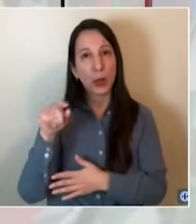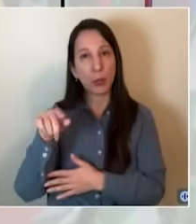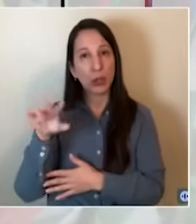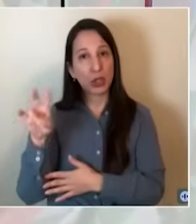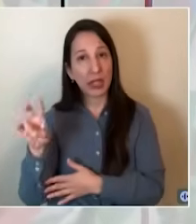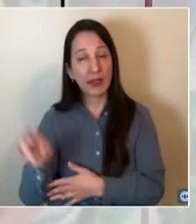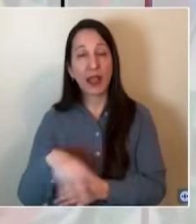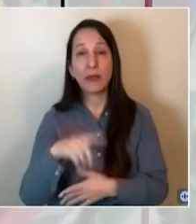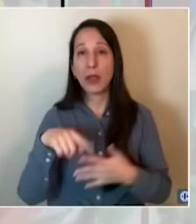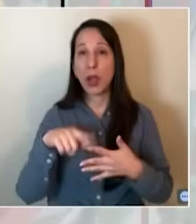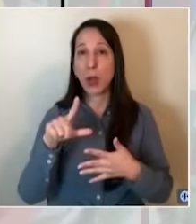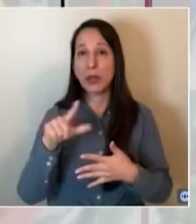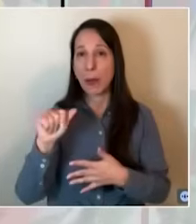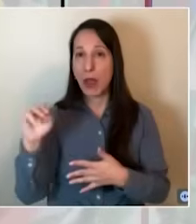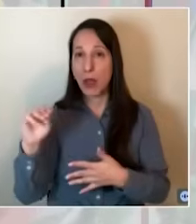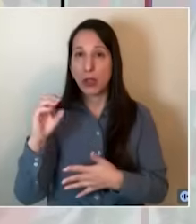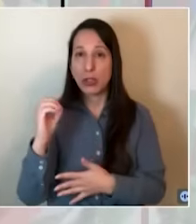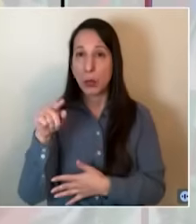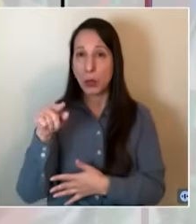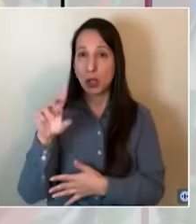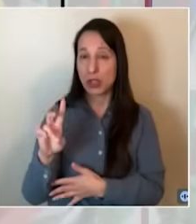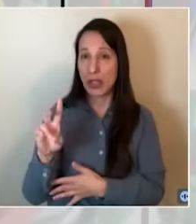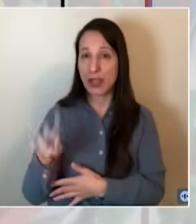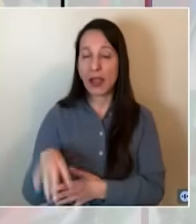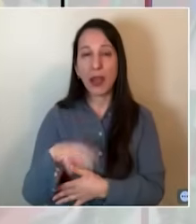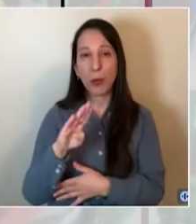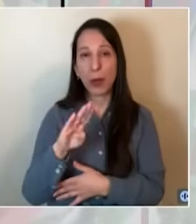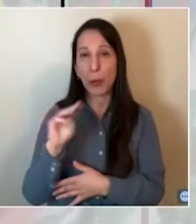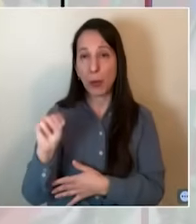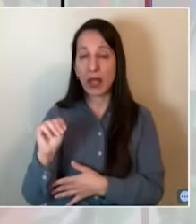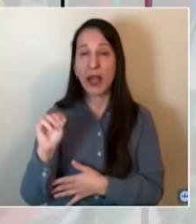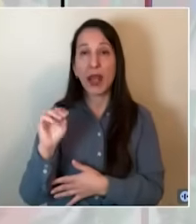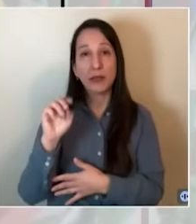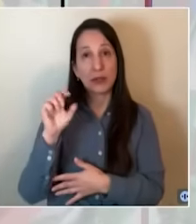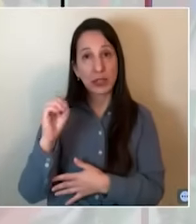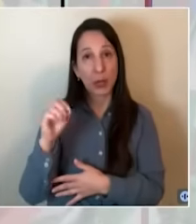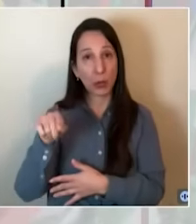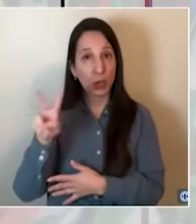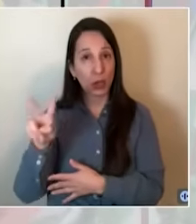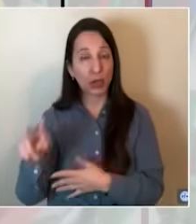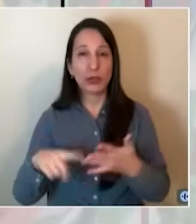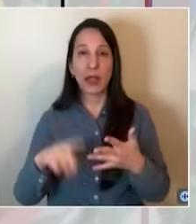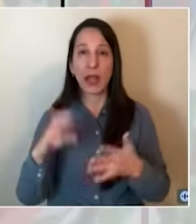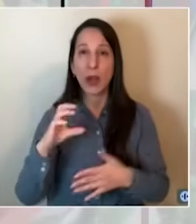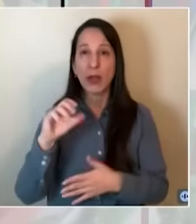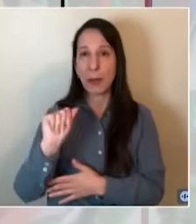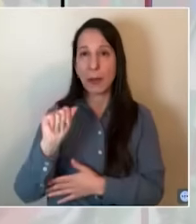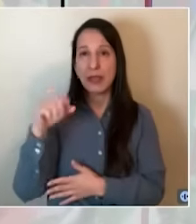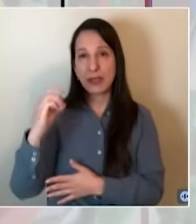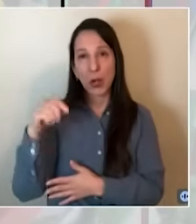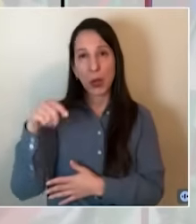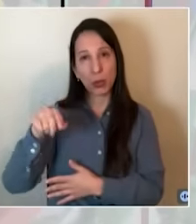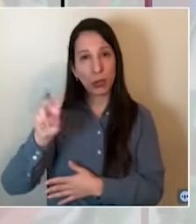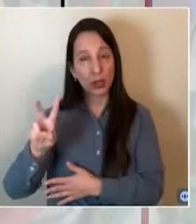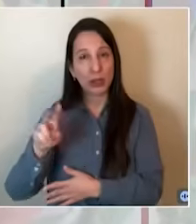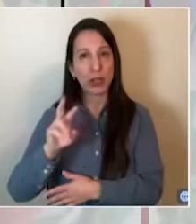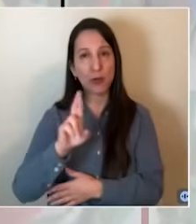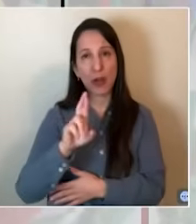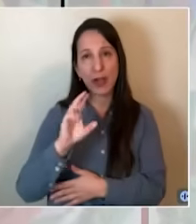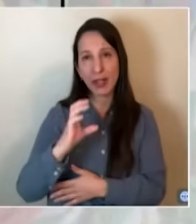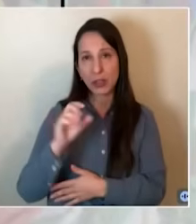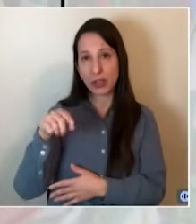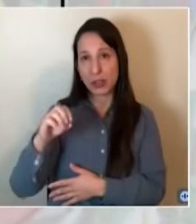Amador 0.7%, Boris Molina 0.2%, Claudio Alpizar 0.2%, Ronnie Castillo 0.2%,